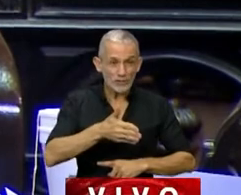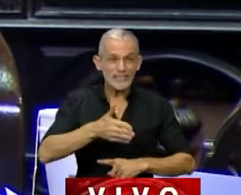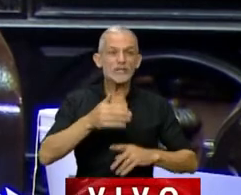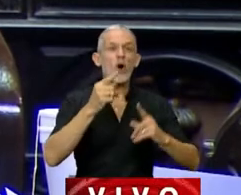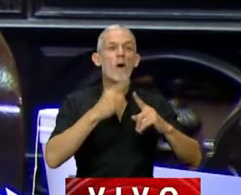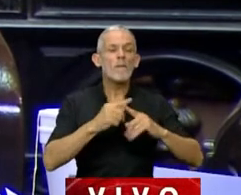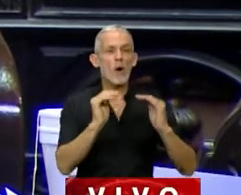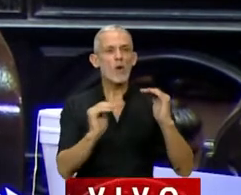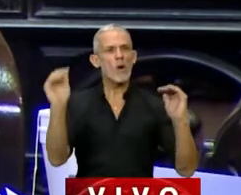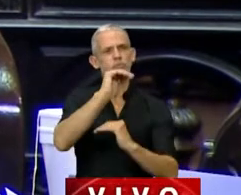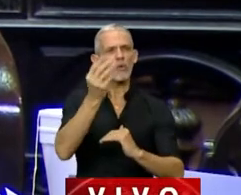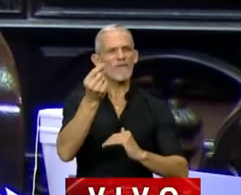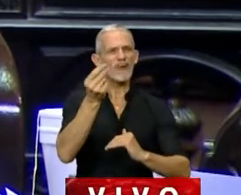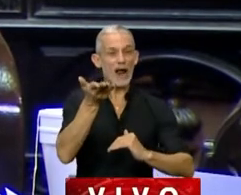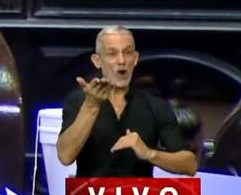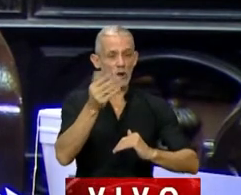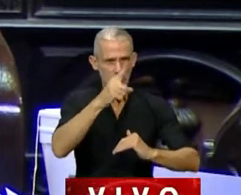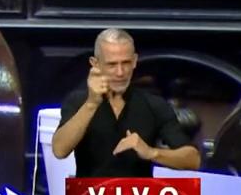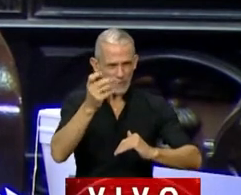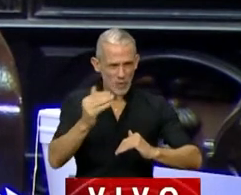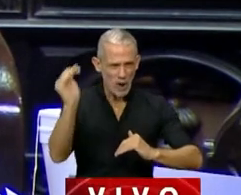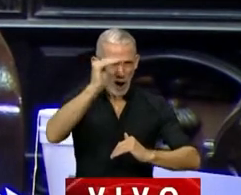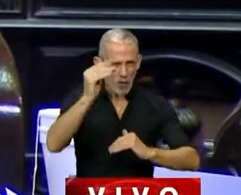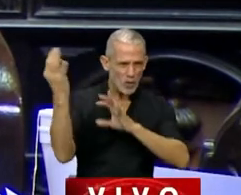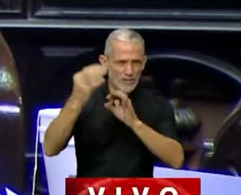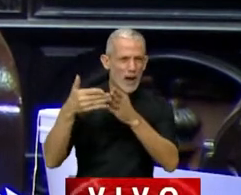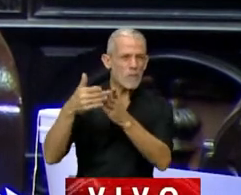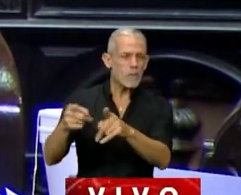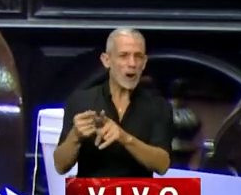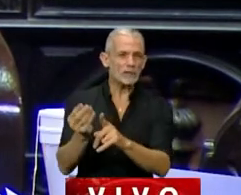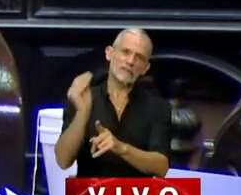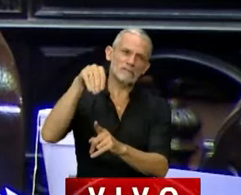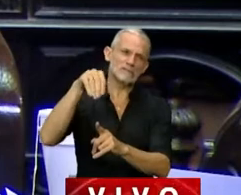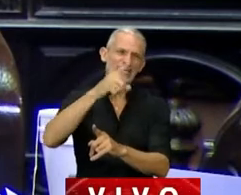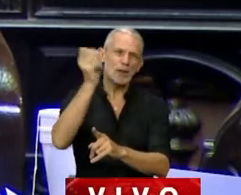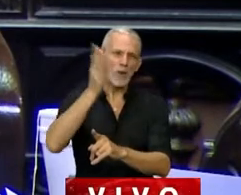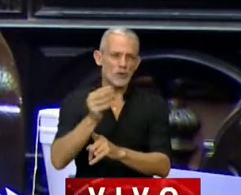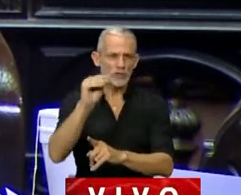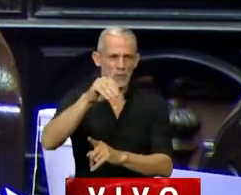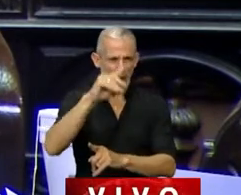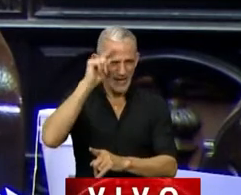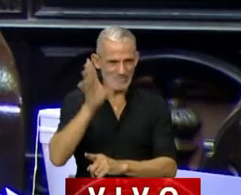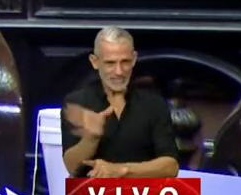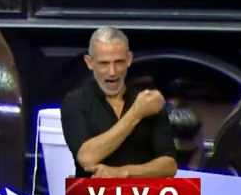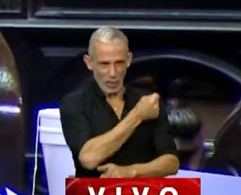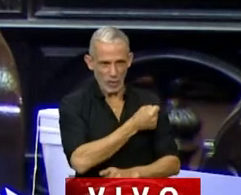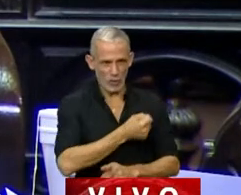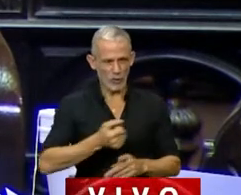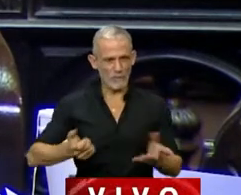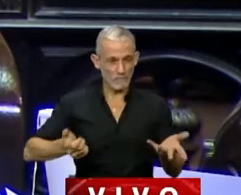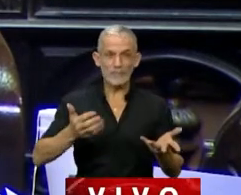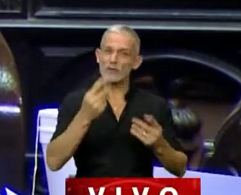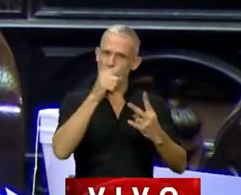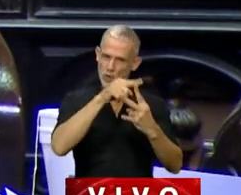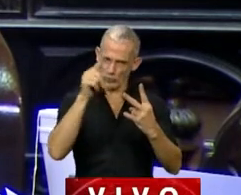por sobre el valor que tiene el vehículo cuando llega al puerto de Buenos Aires. Entonces, quiero poner estos